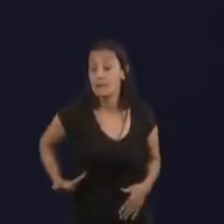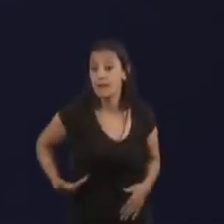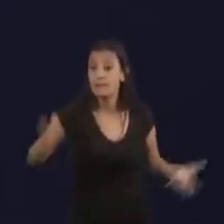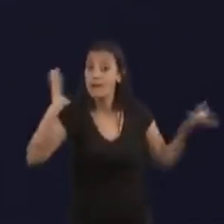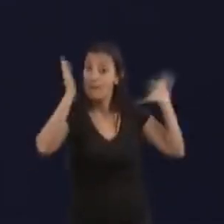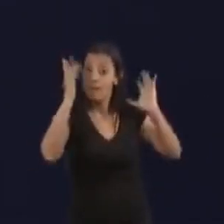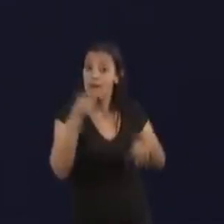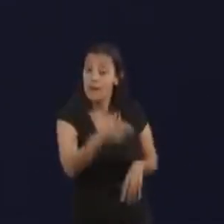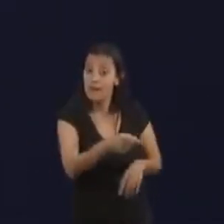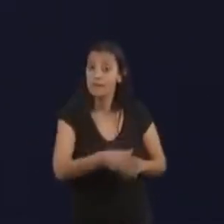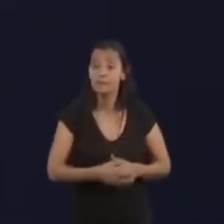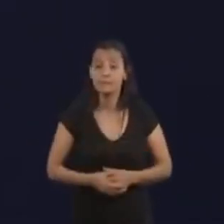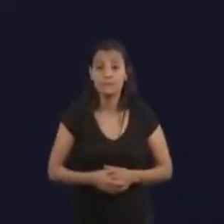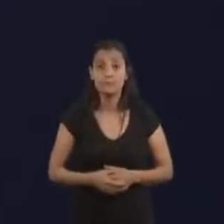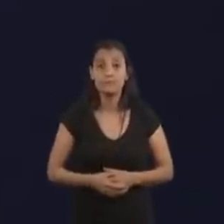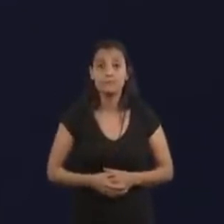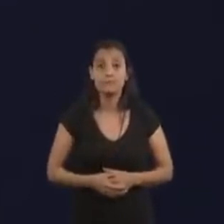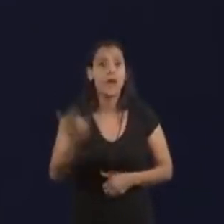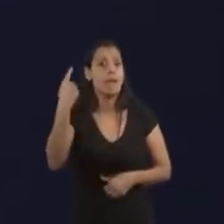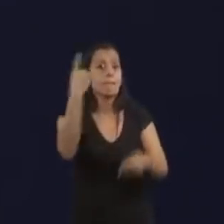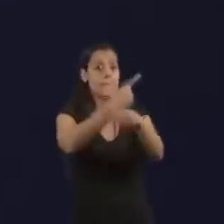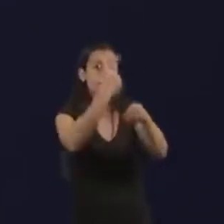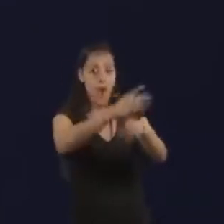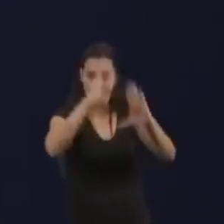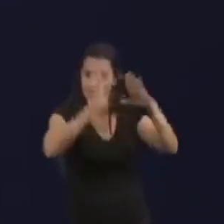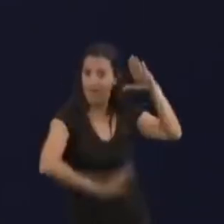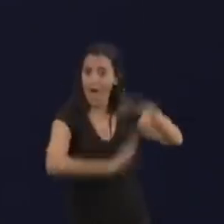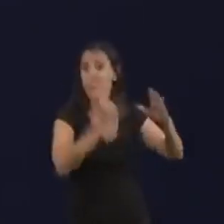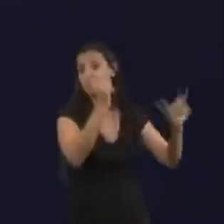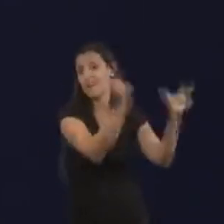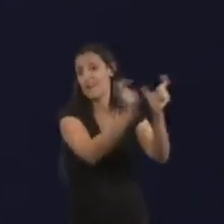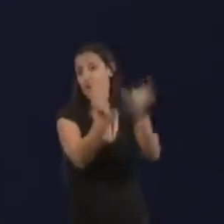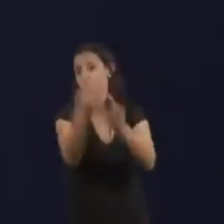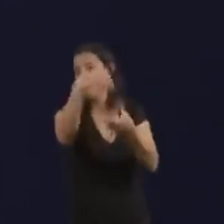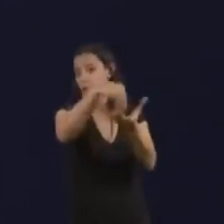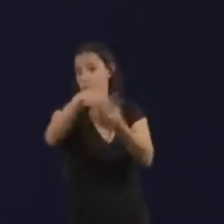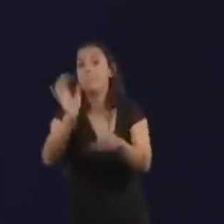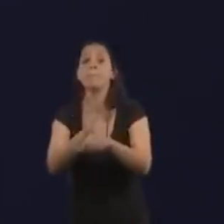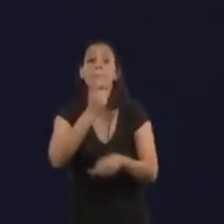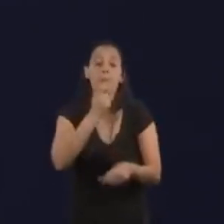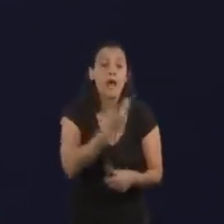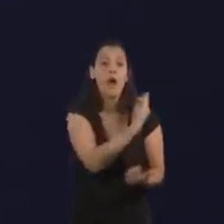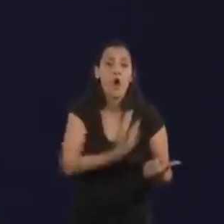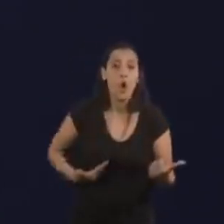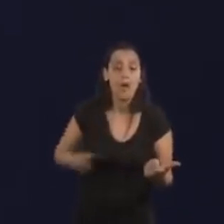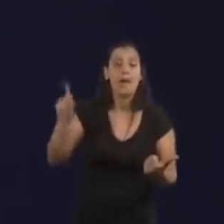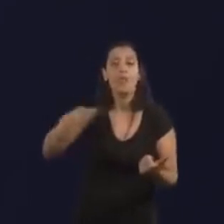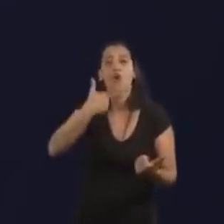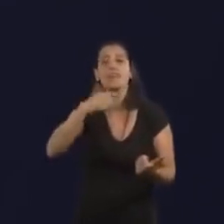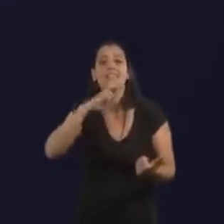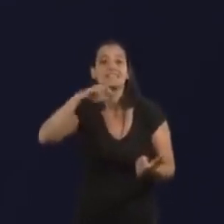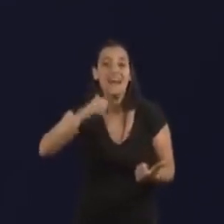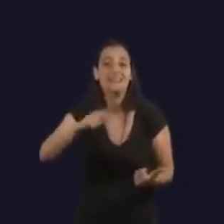va a tener como prioridad otras reuniones como son la del gobernador de Santa Catarina